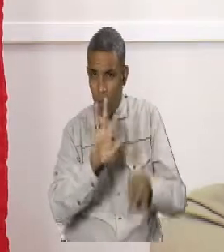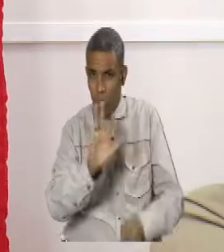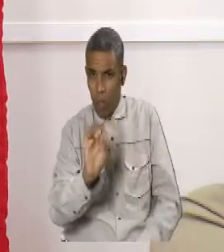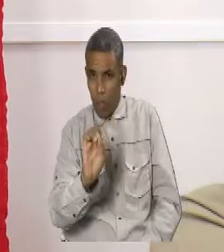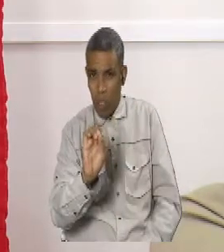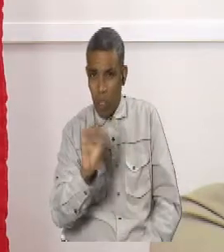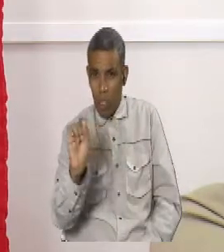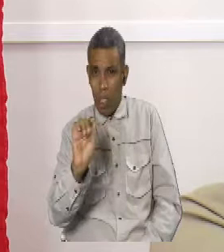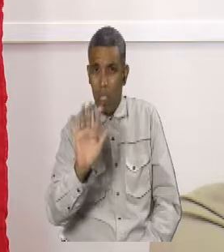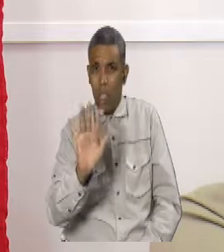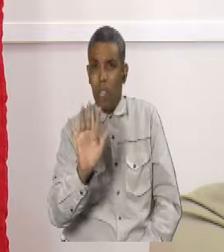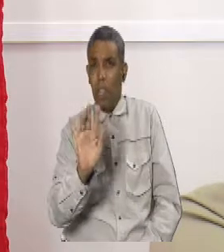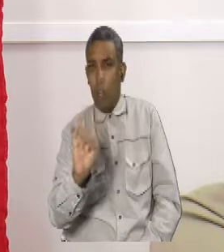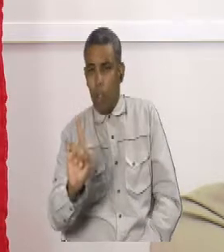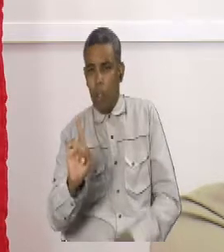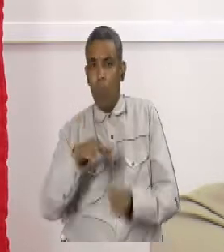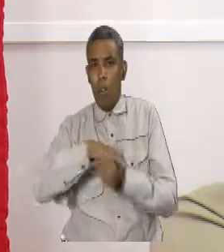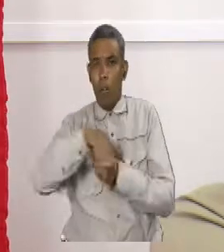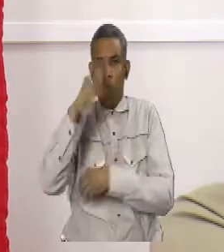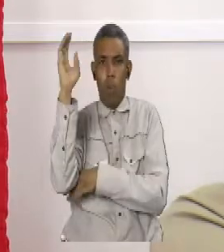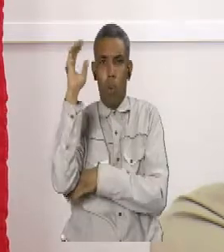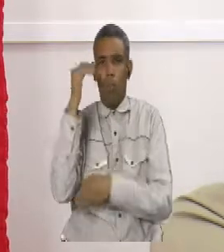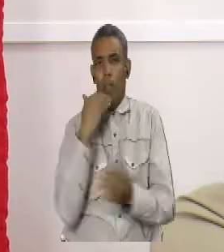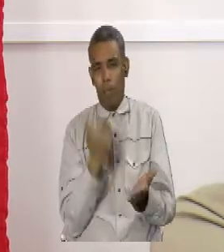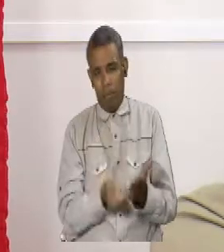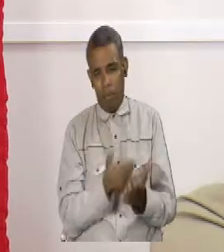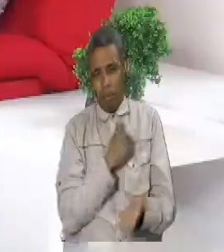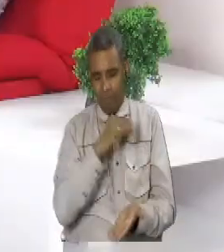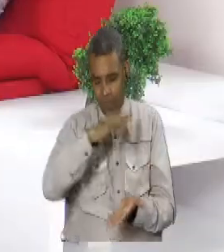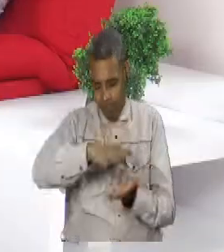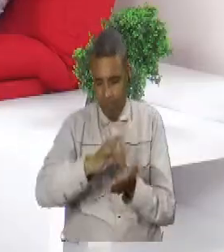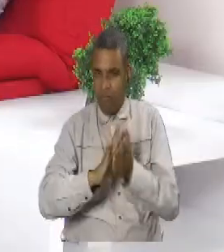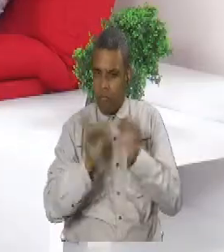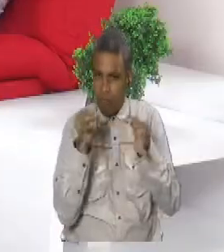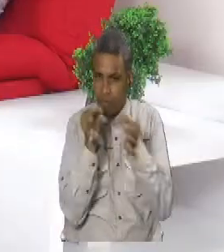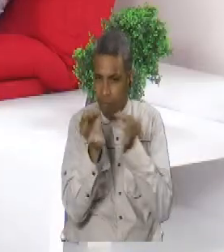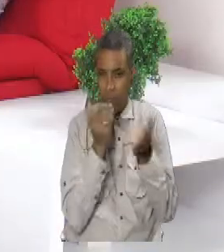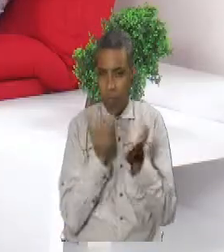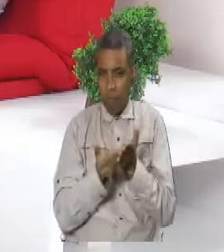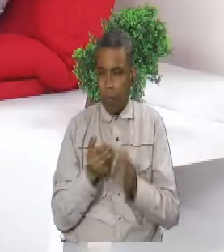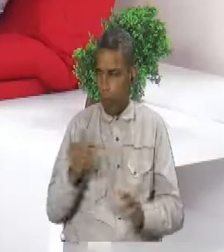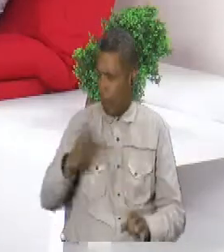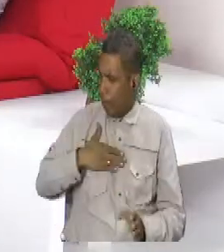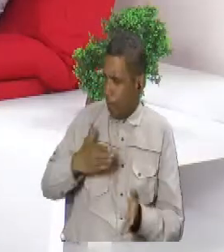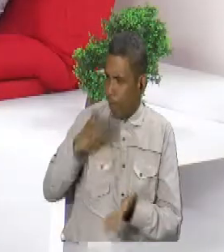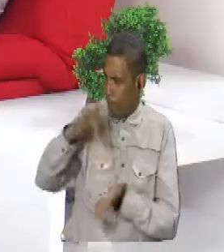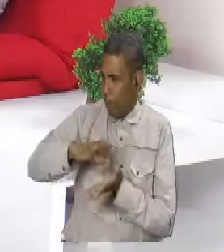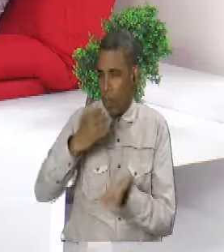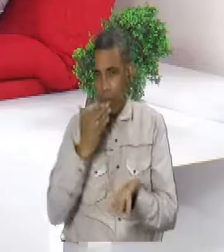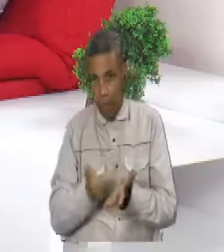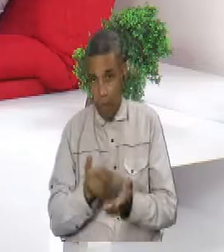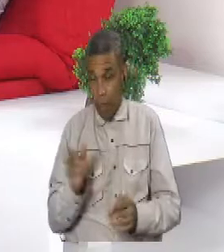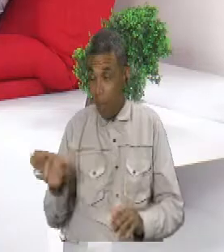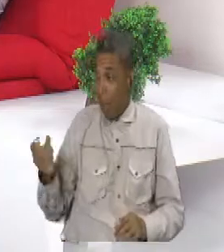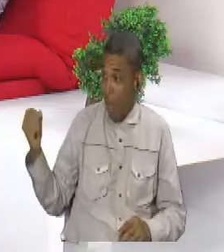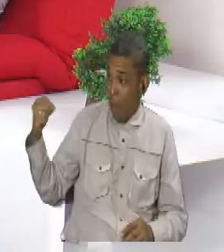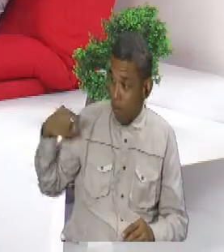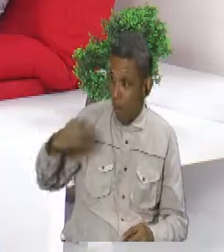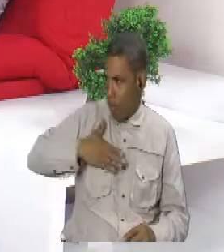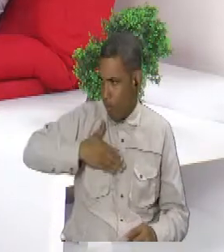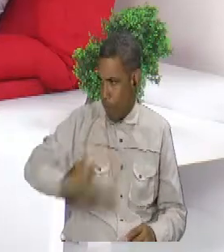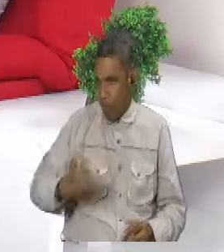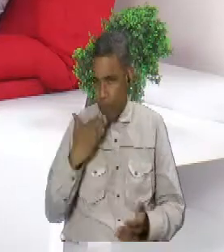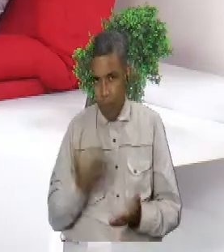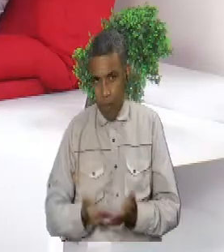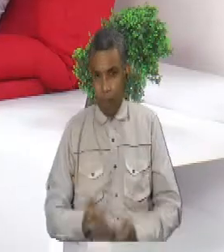Colombia. Listo, en el Barrio Colombia. Doctor, muy amable por acompañarnos en el programa. No, para mí un gusto estar contigo siempre y cualquier pregunta siempre